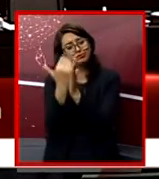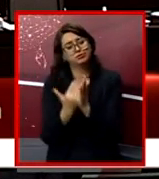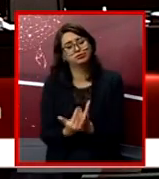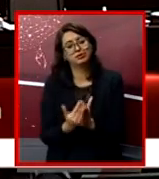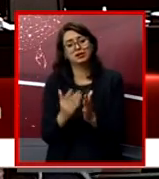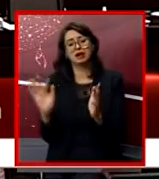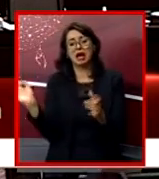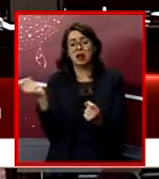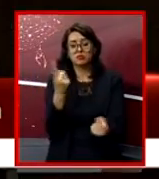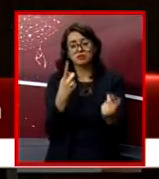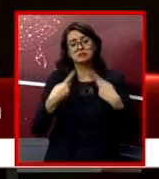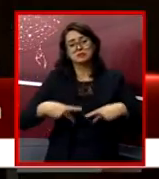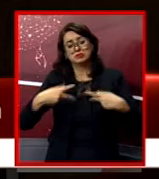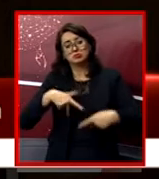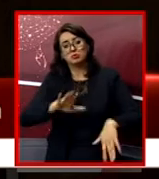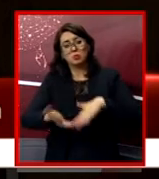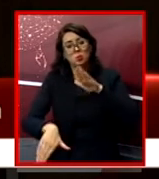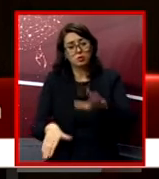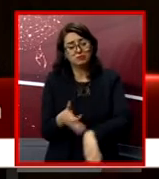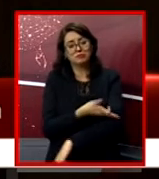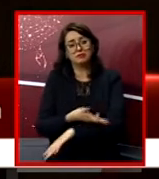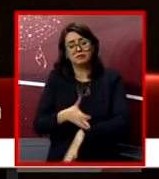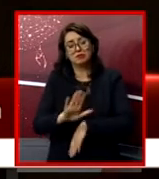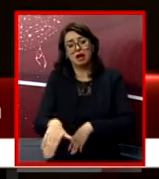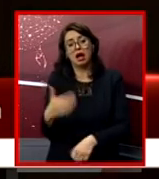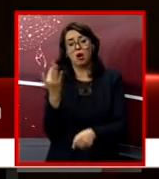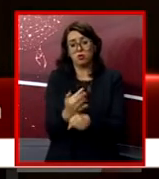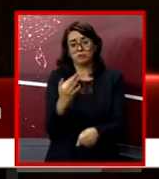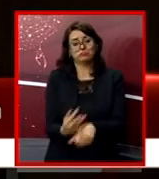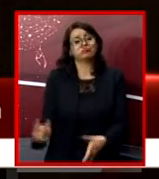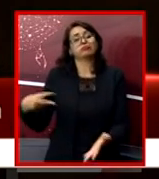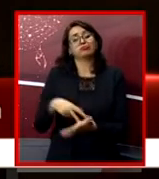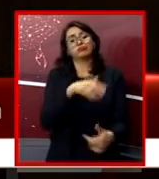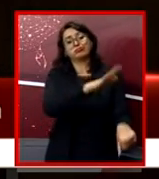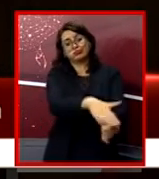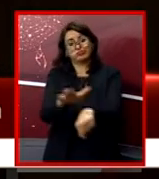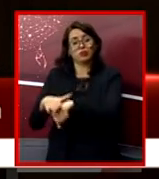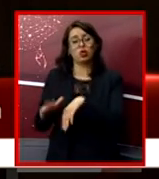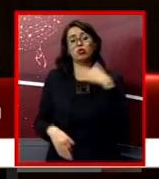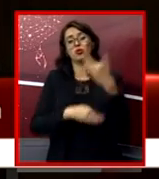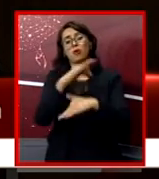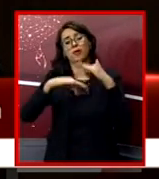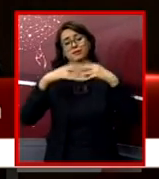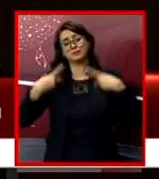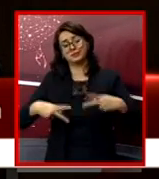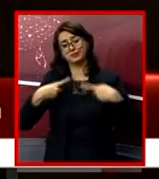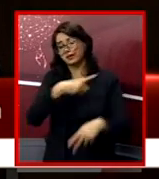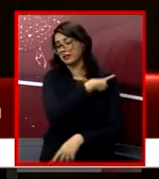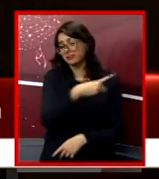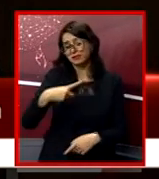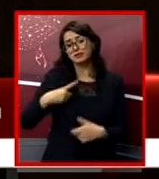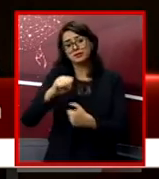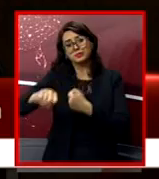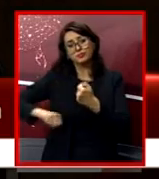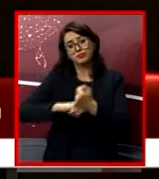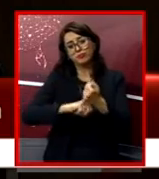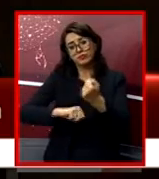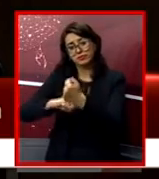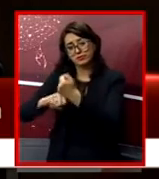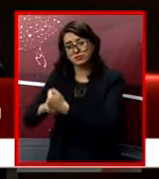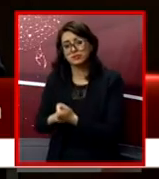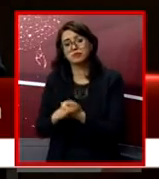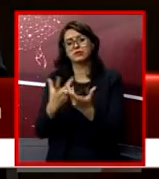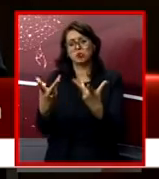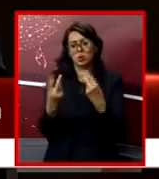algún familiar. Hoy hacemos desde esta tribuna un llamado a la solidaridad de todos los mexicanos que se acercan